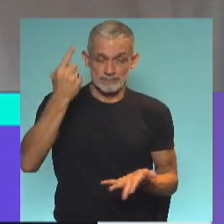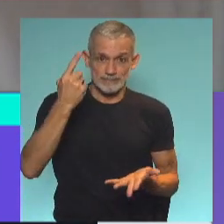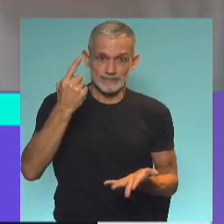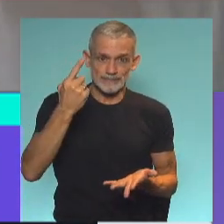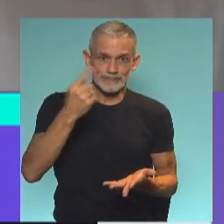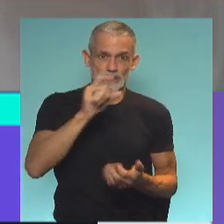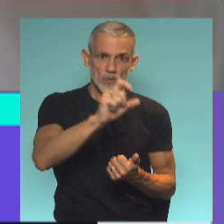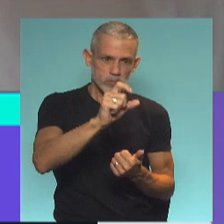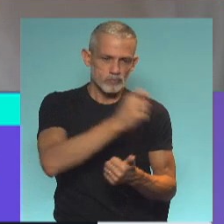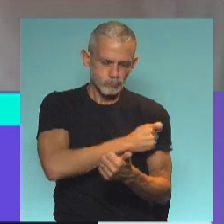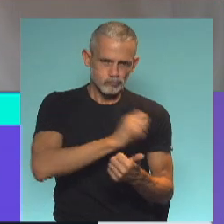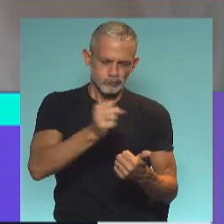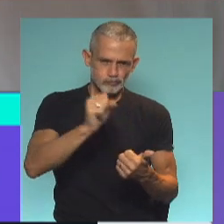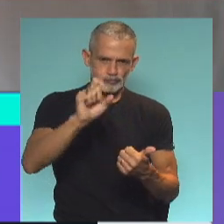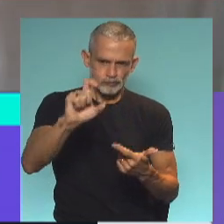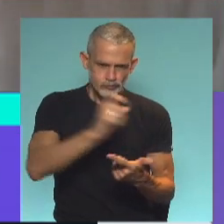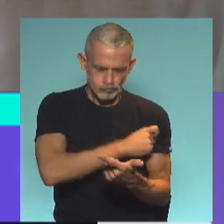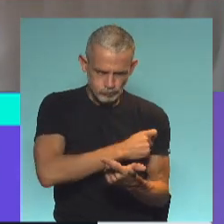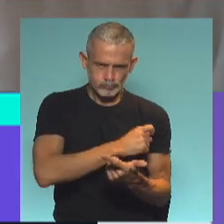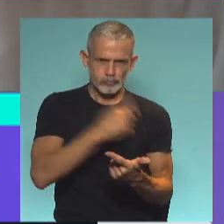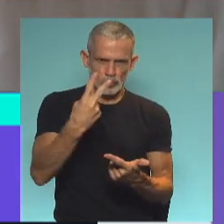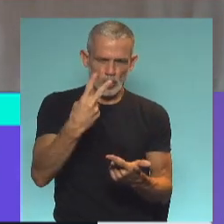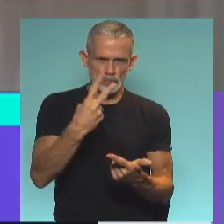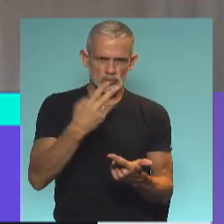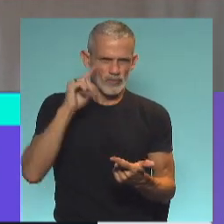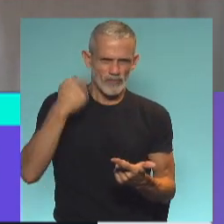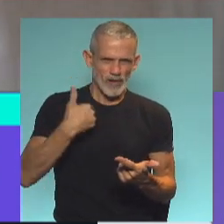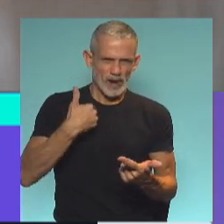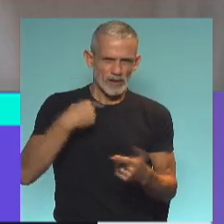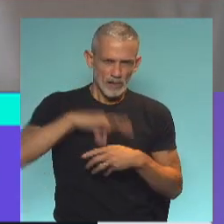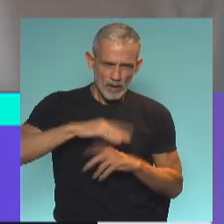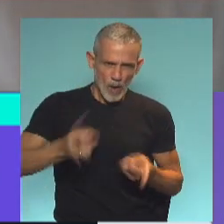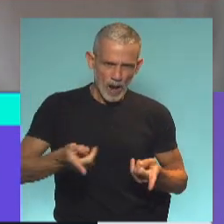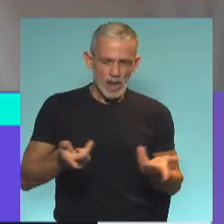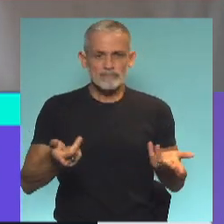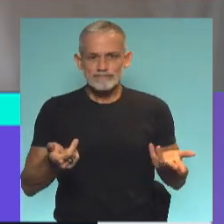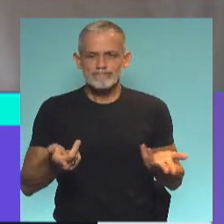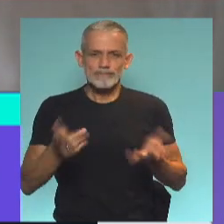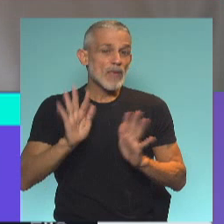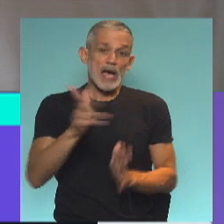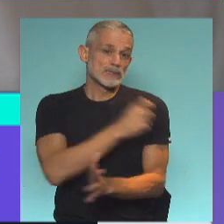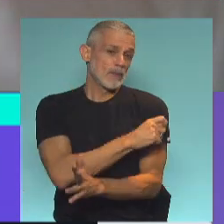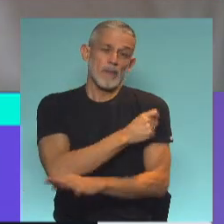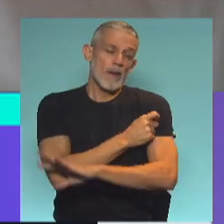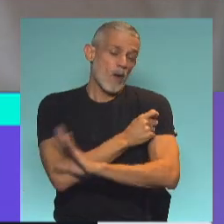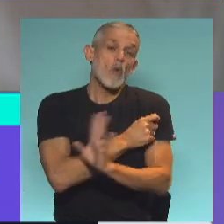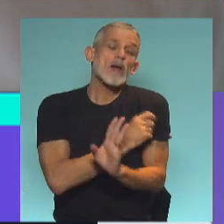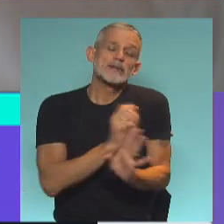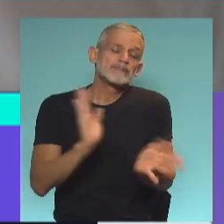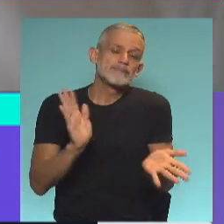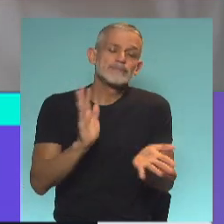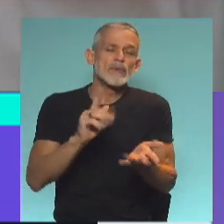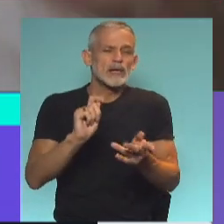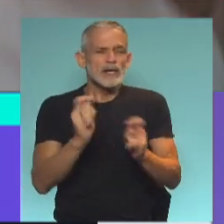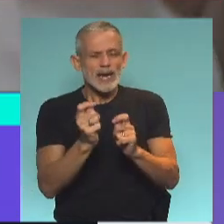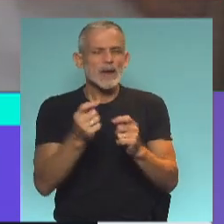cuestión de, digamos, poder ejecutivo, tenemos esto que ocurre en el mundo de la vacunología. Lo que